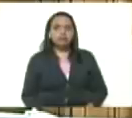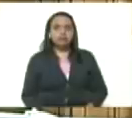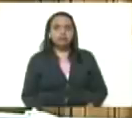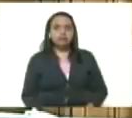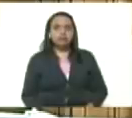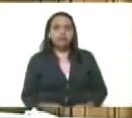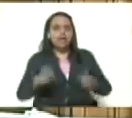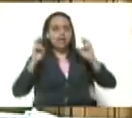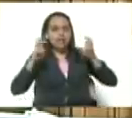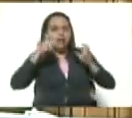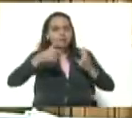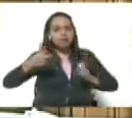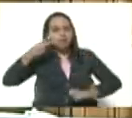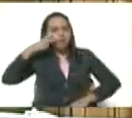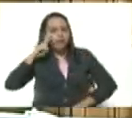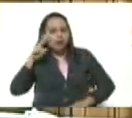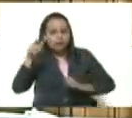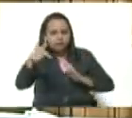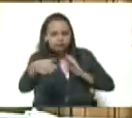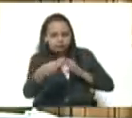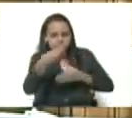El tema de los trocheros